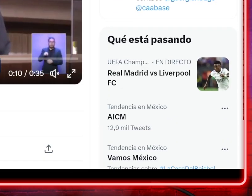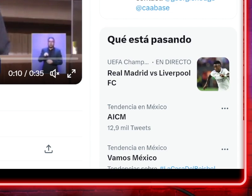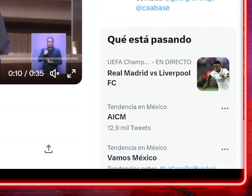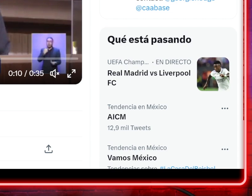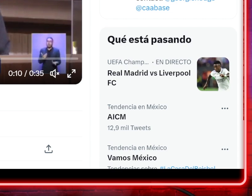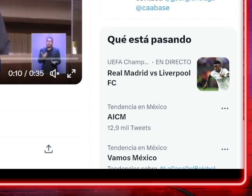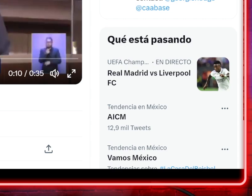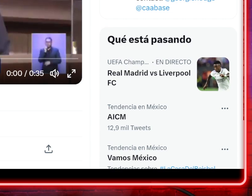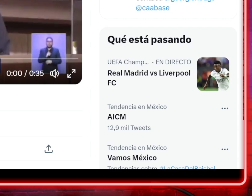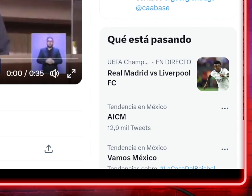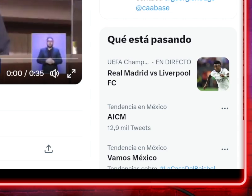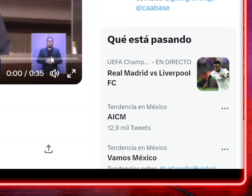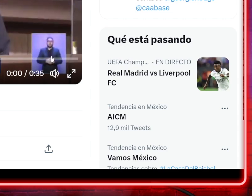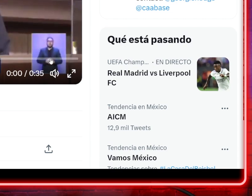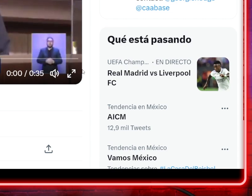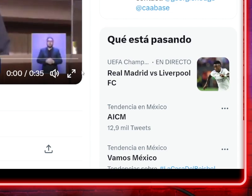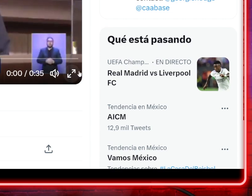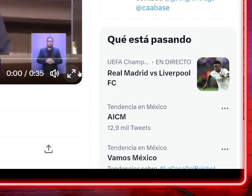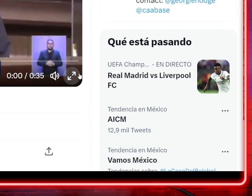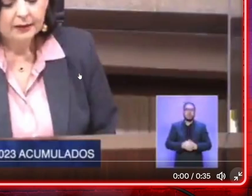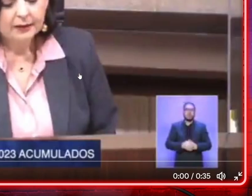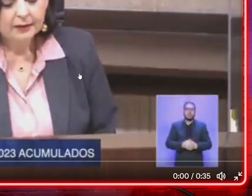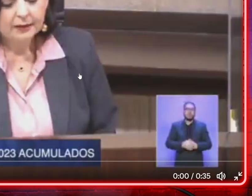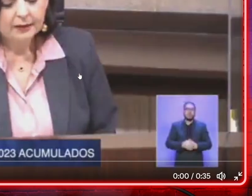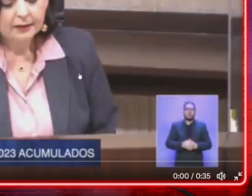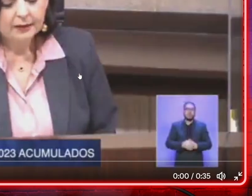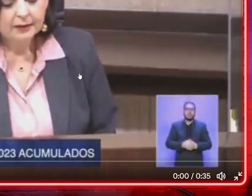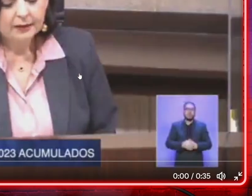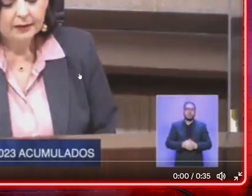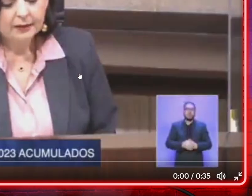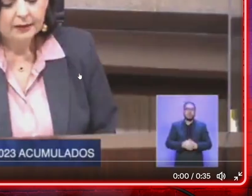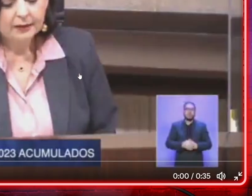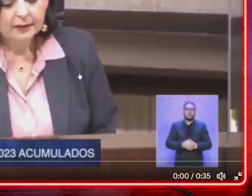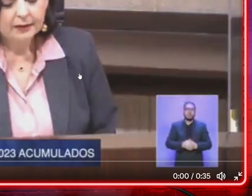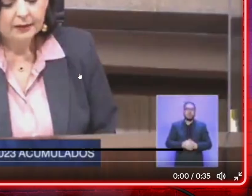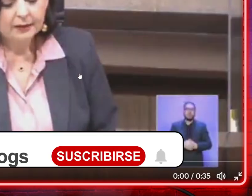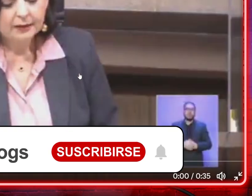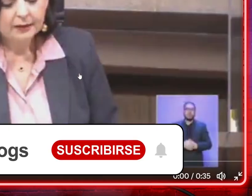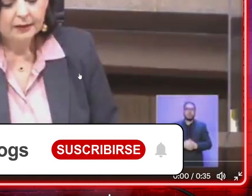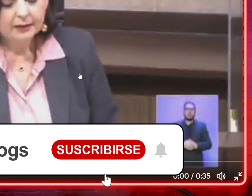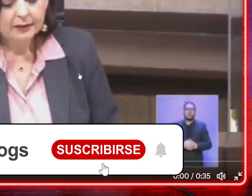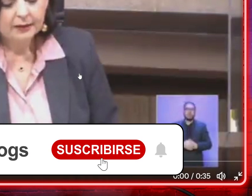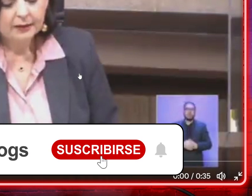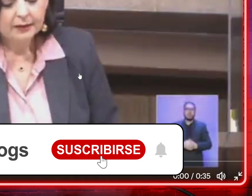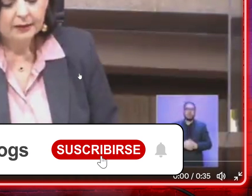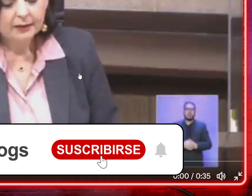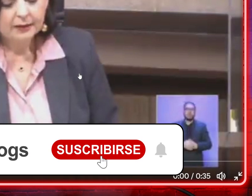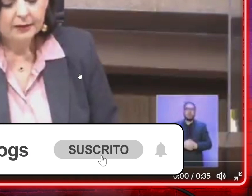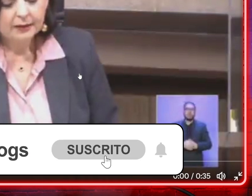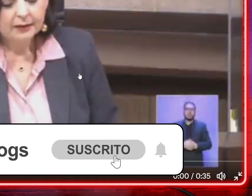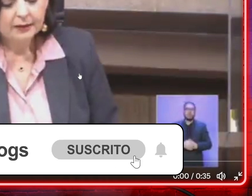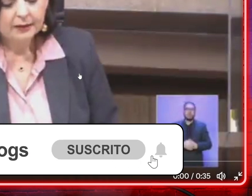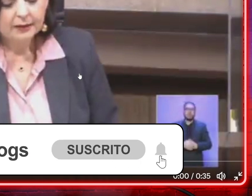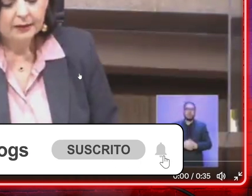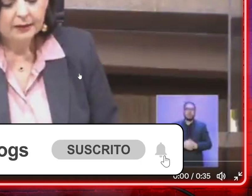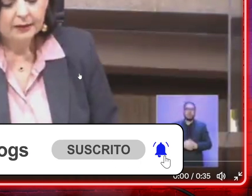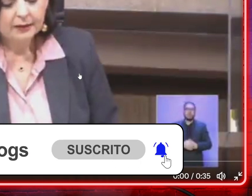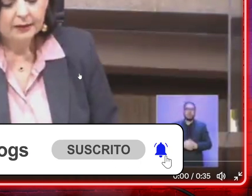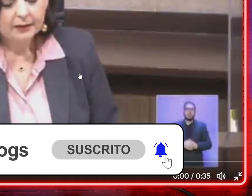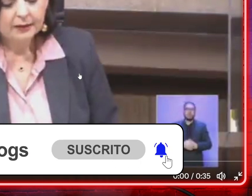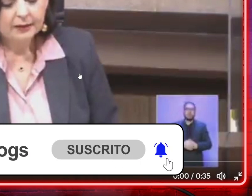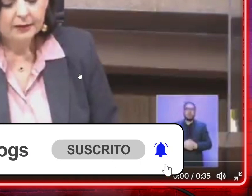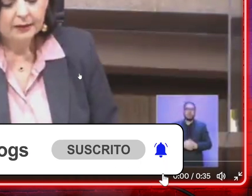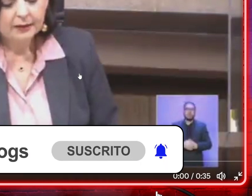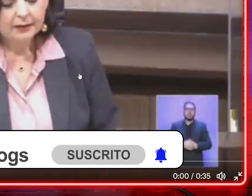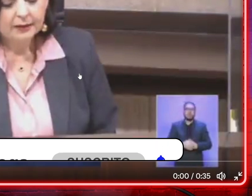señora pide apoyo del pueblo, pero no está recibiendo el apoyo porque, bueno, pues la señalan que desde hace mucho tiempo